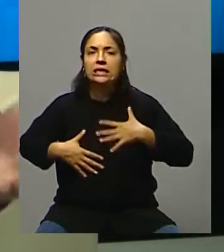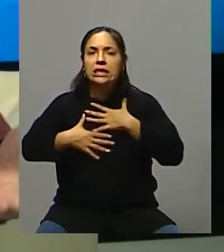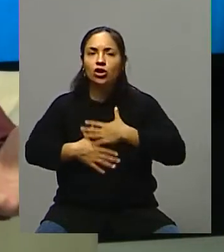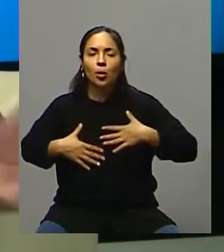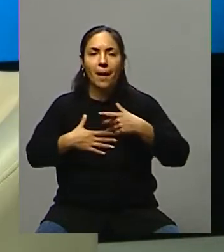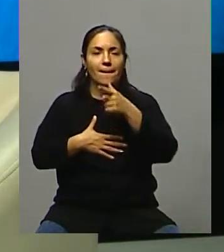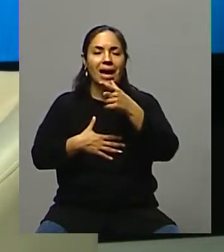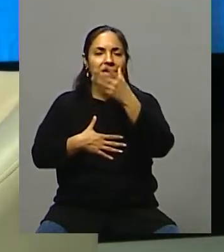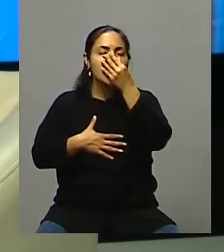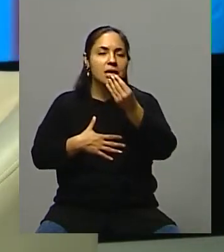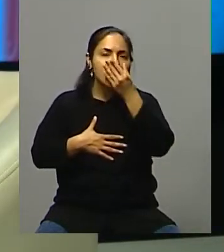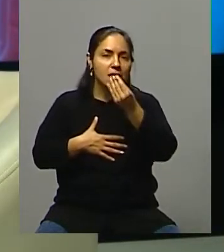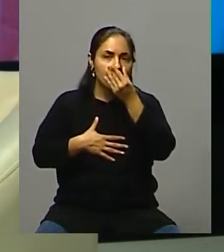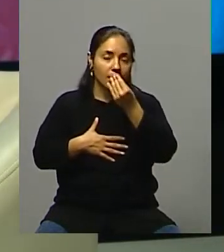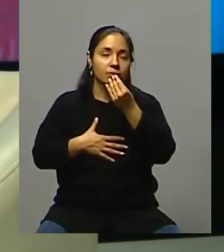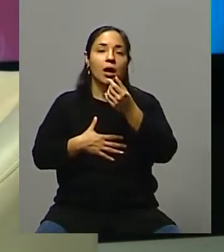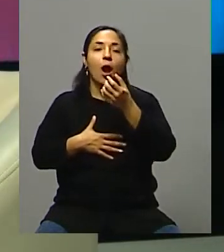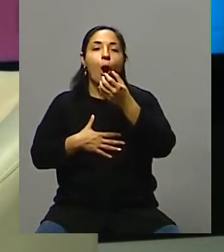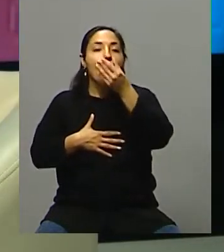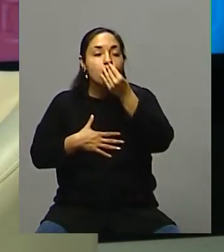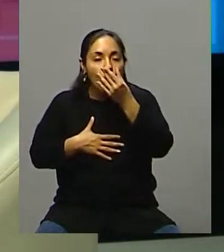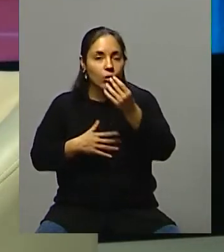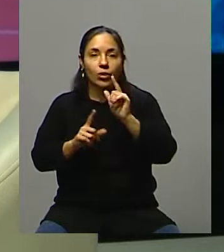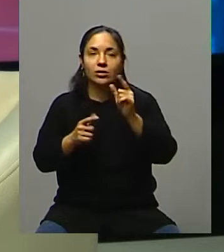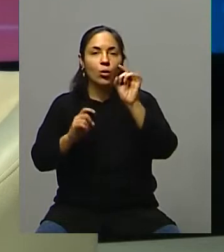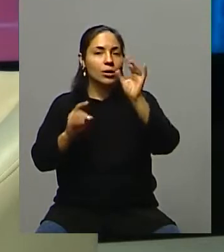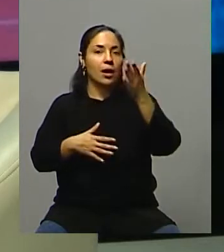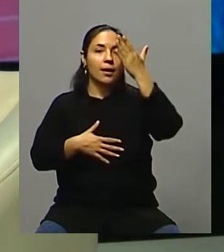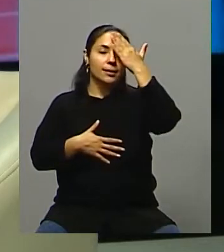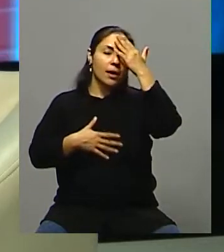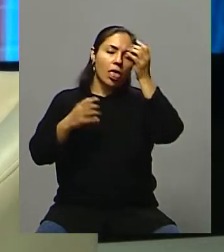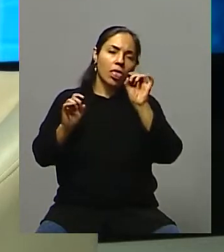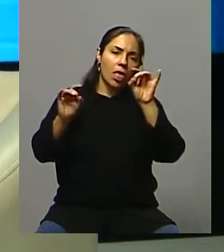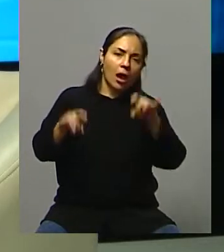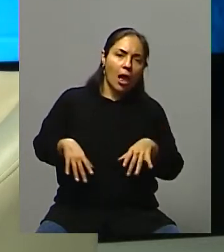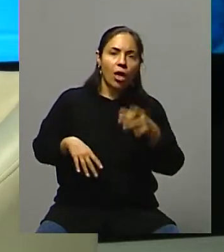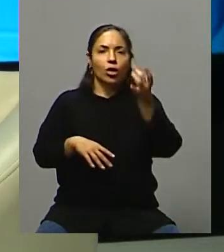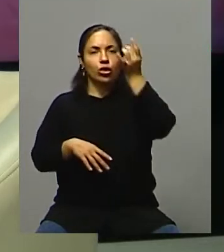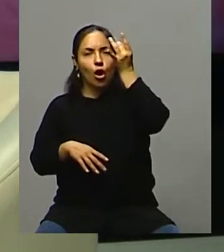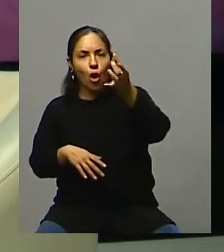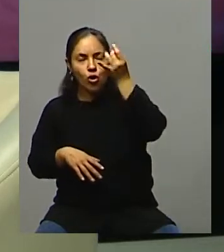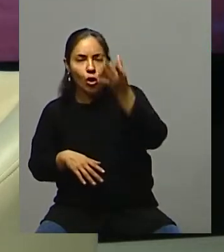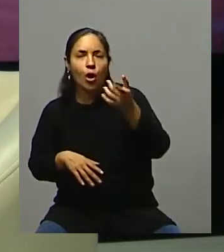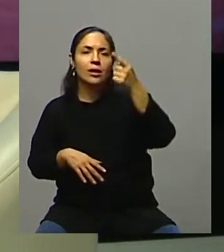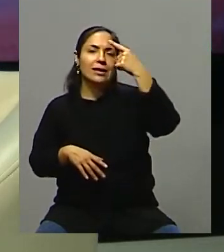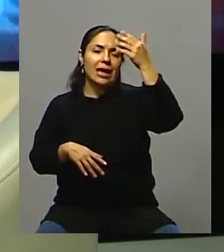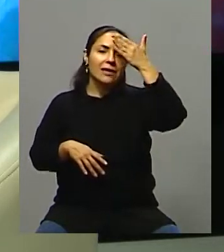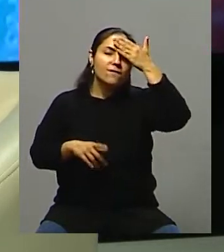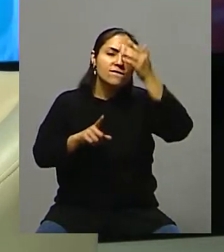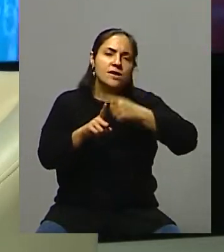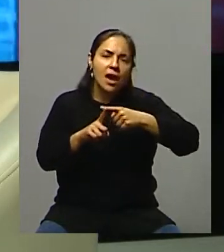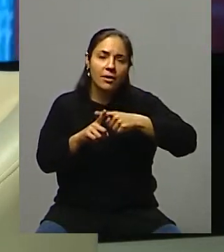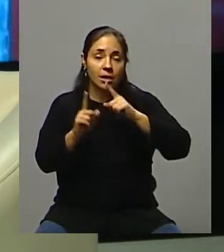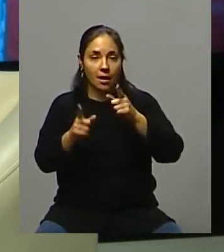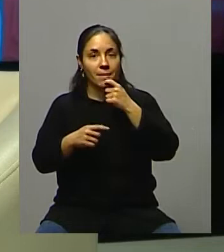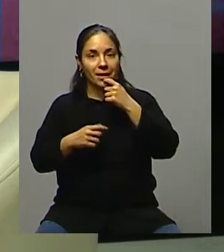una gripe, ¿sí? Sin congestión, sin moco, o sea, el decaimiento, dolor muscular, cefalea, fiebre, y sumado a un tipo de exantema,